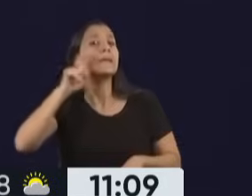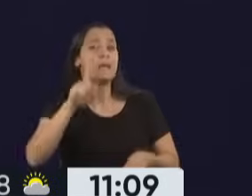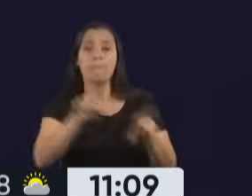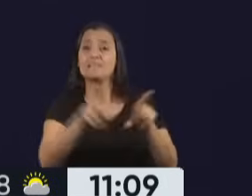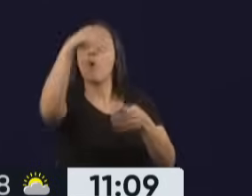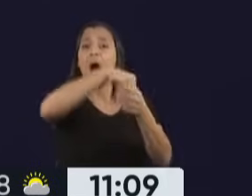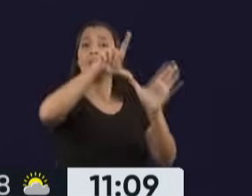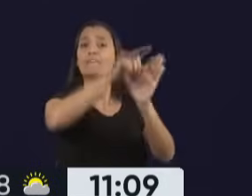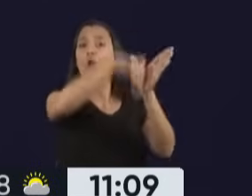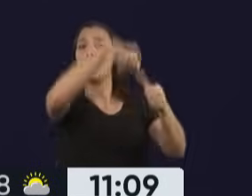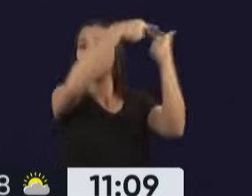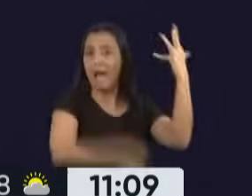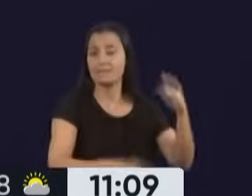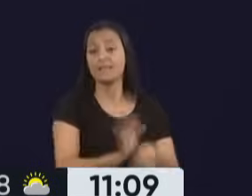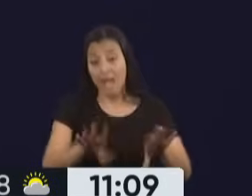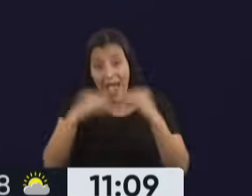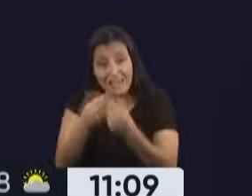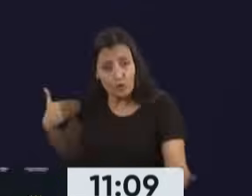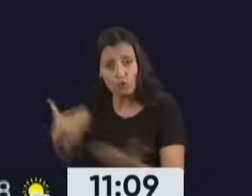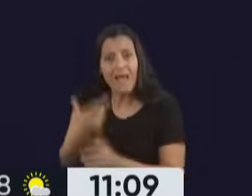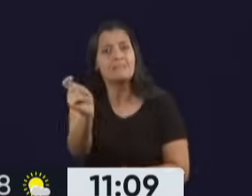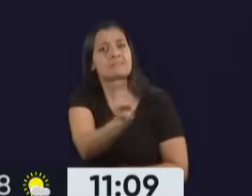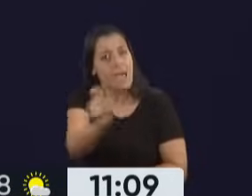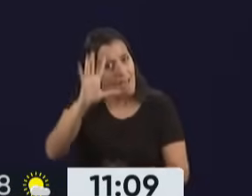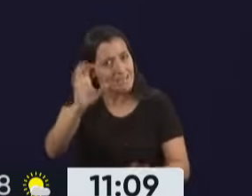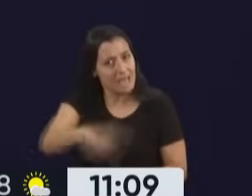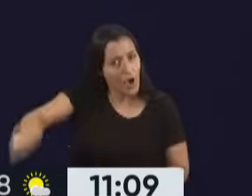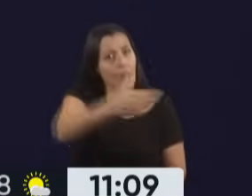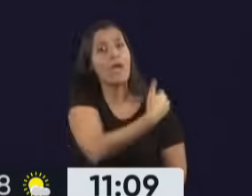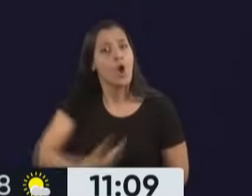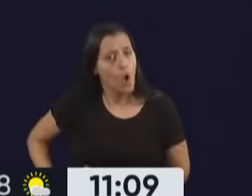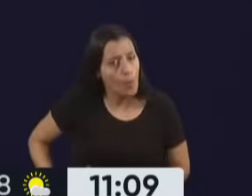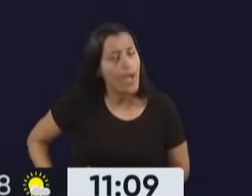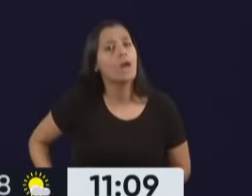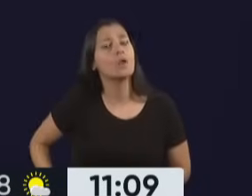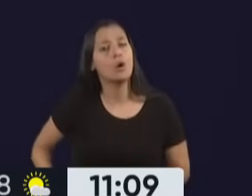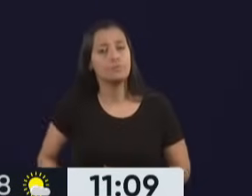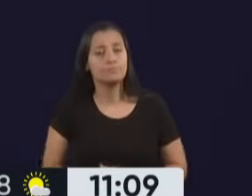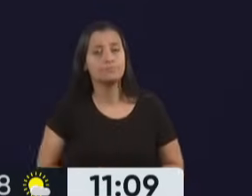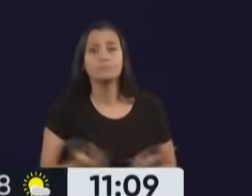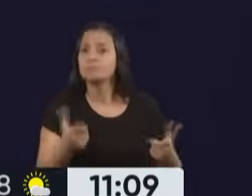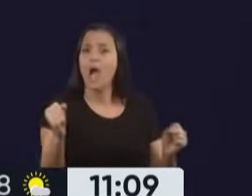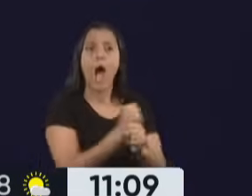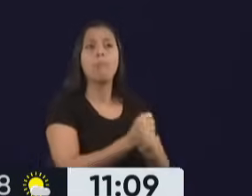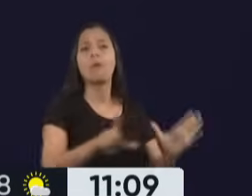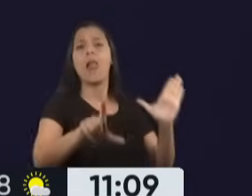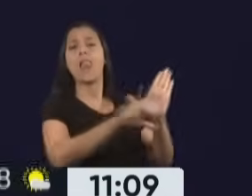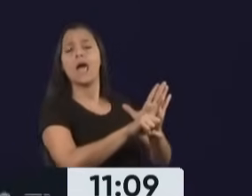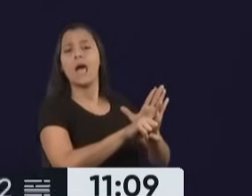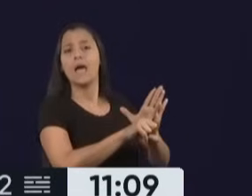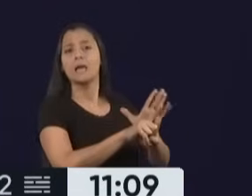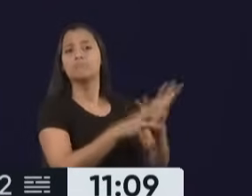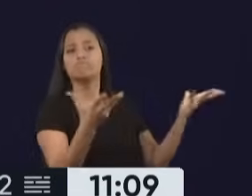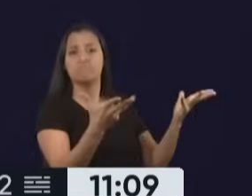ley bases. Van 6 meses, recordemos, el gobierno no ha aprobado ninguna ley a